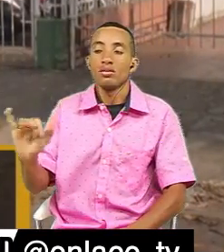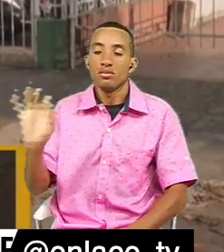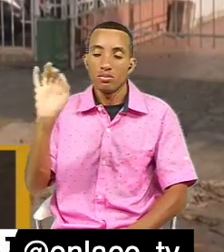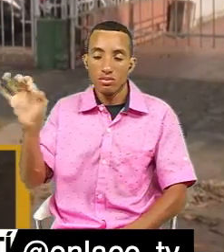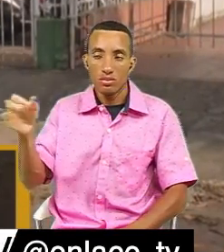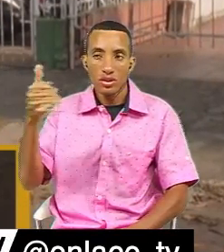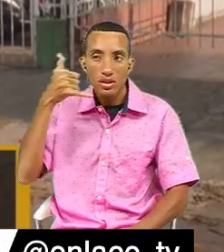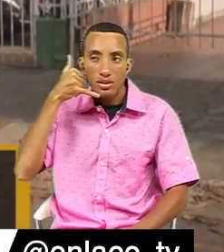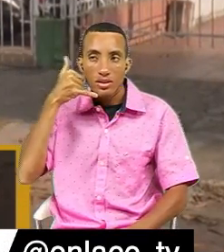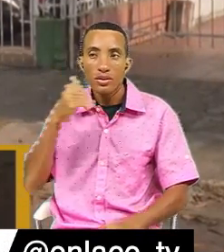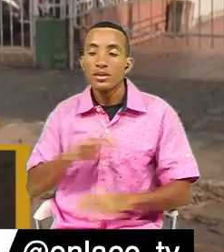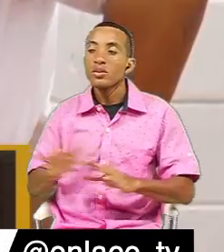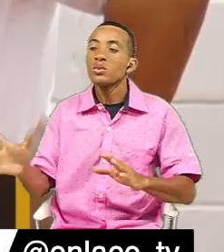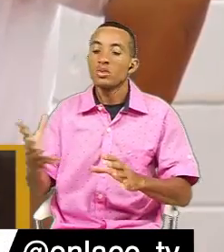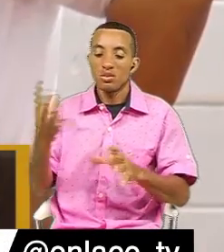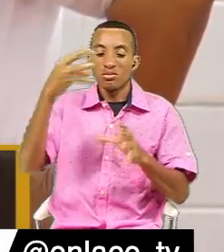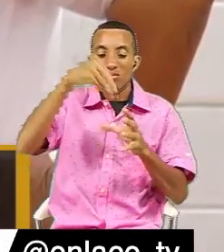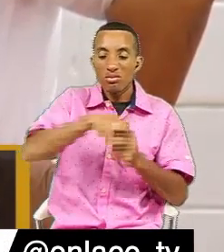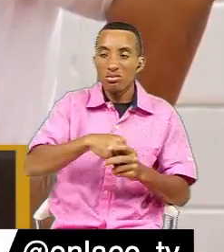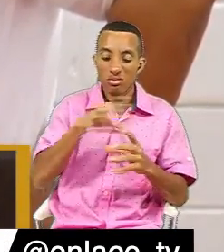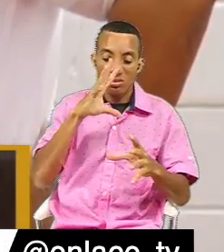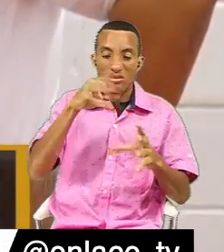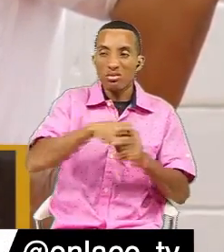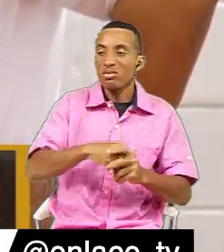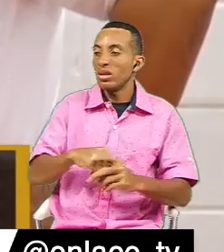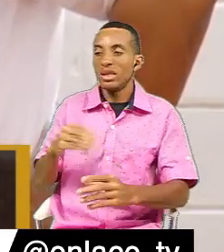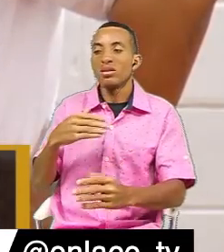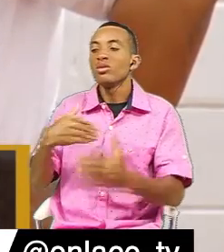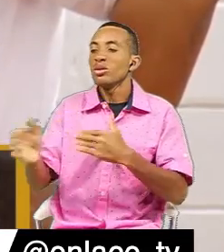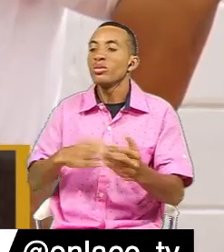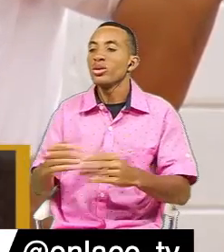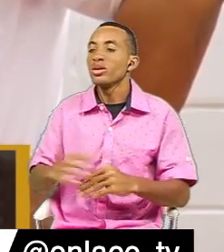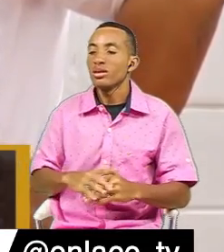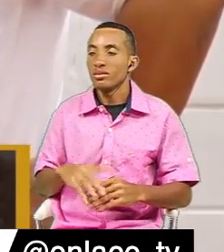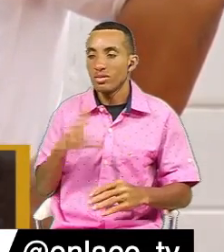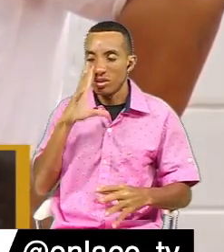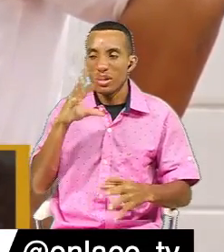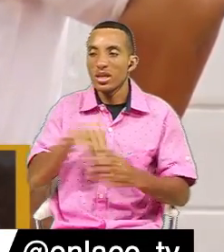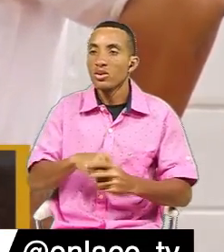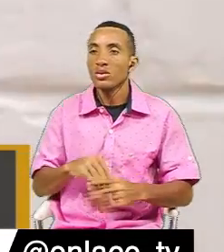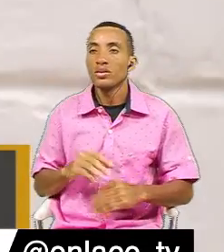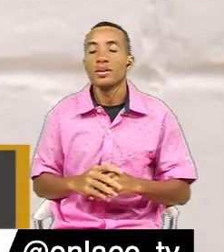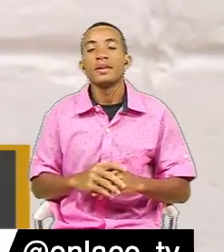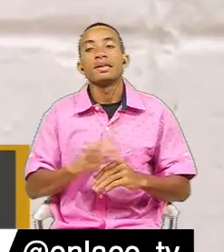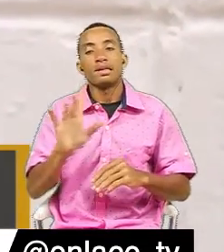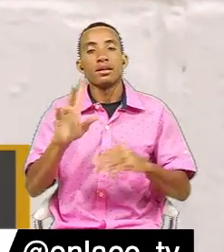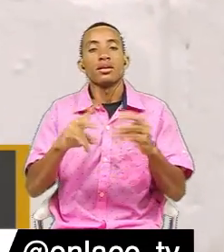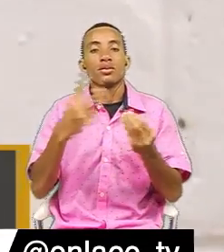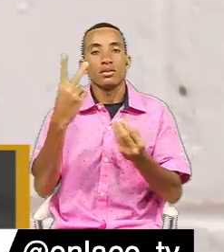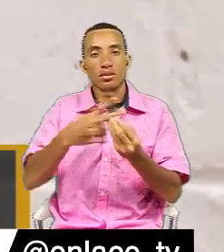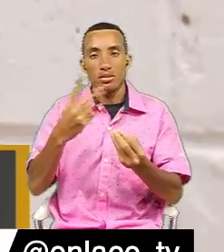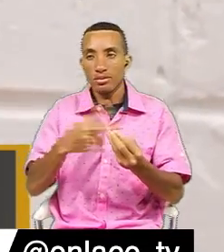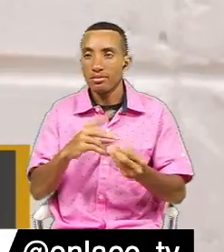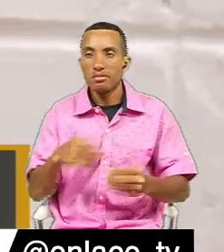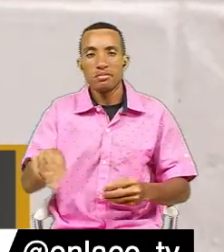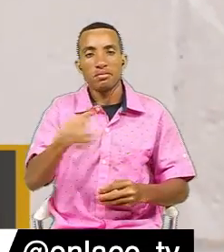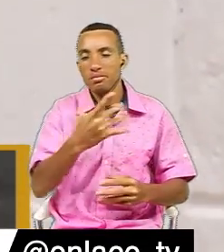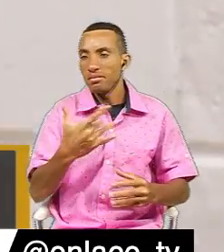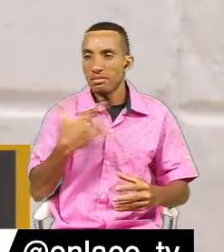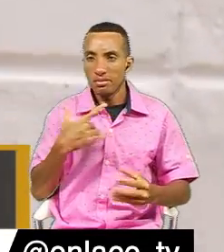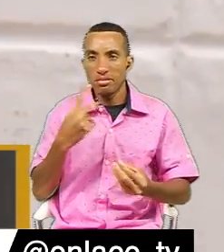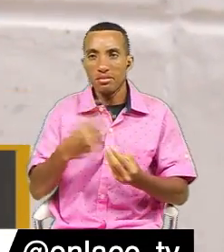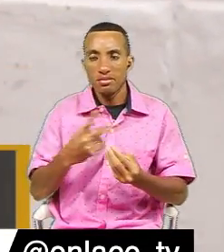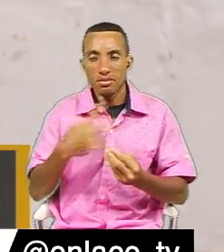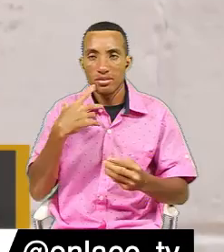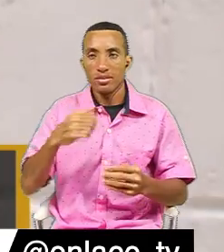no me metiera en lo que no me importaba. La víctima señala que estas amenazas provienen de bandas criminales que no se sienten cómodas, según él, por la labor de